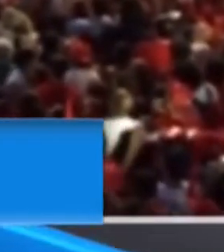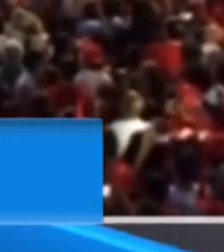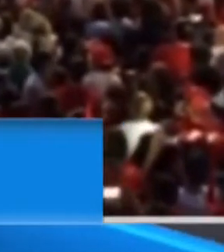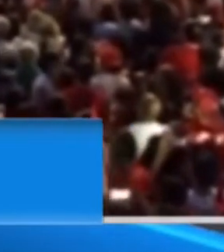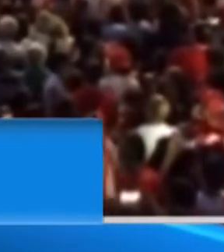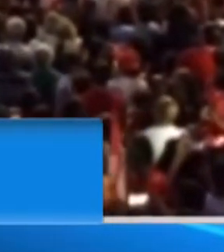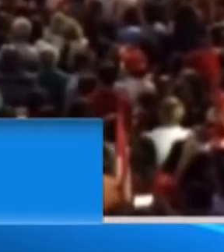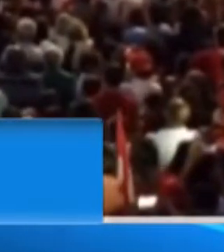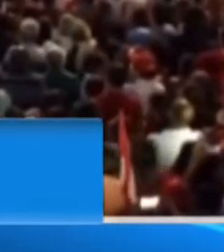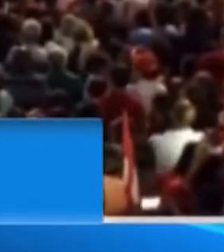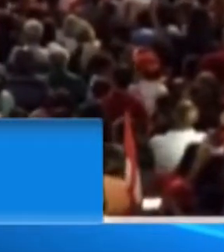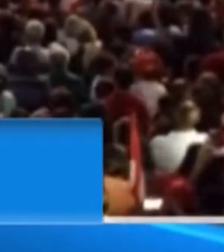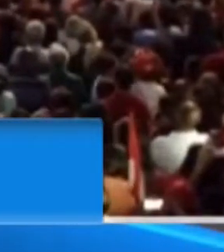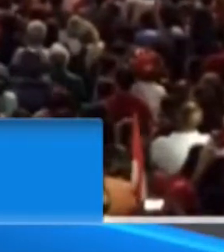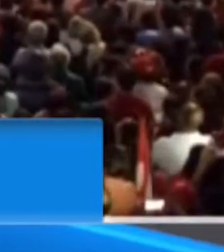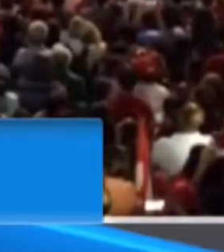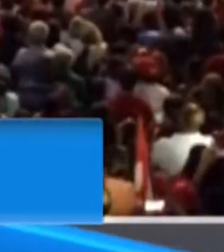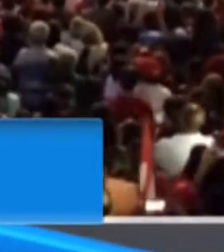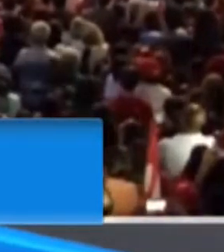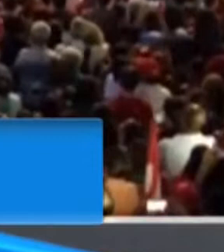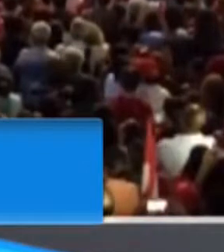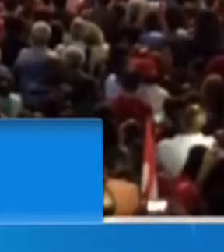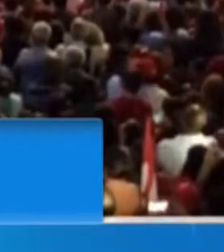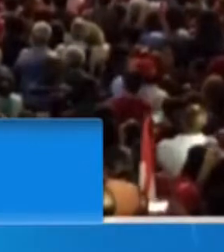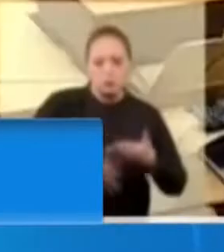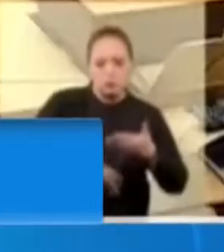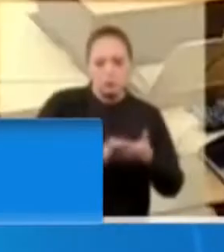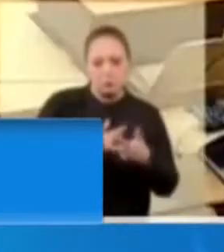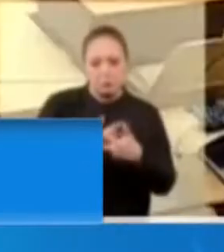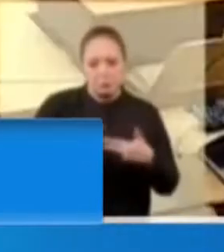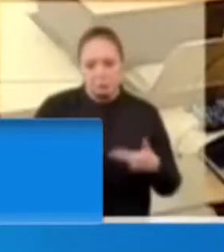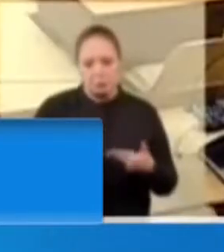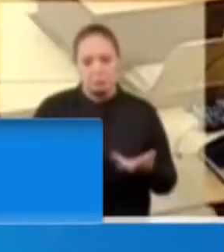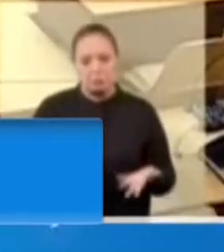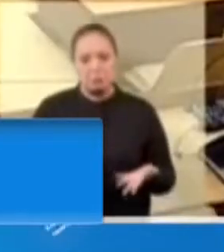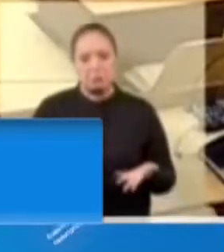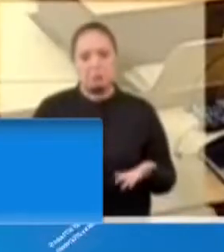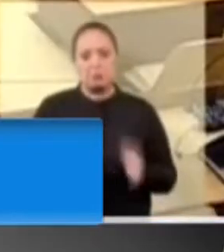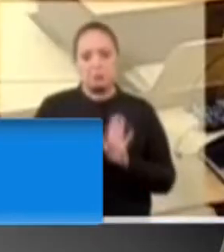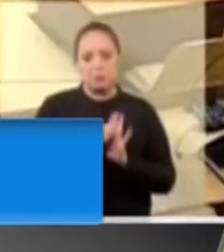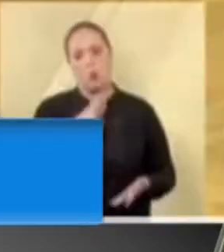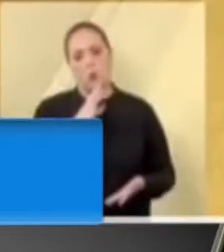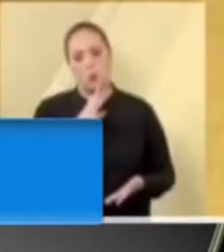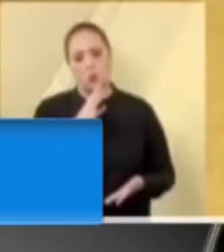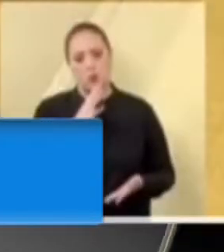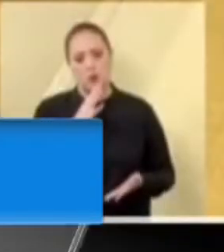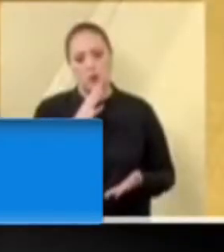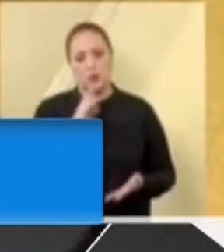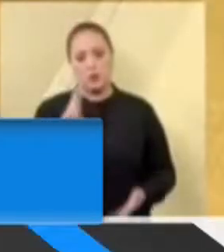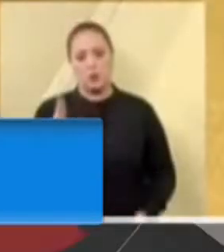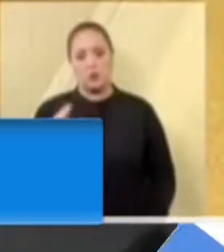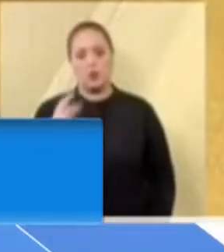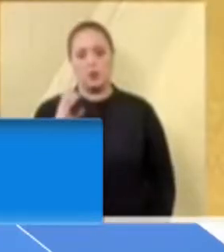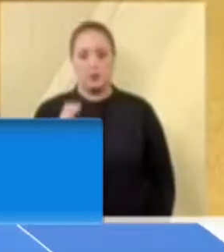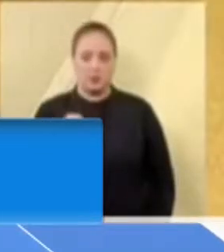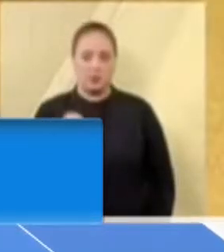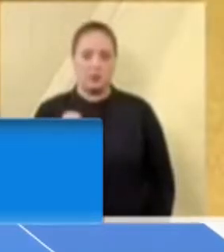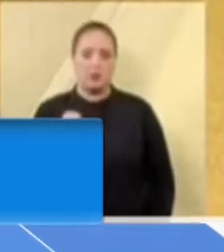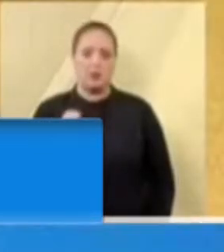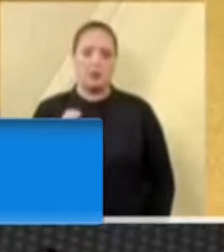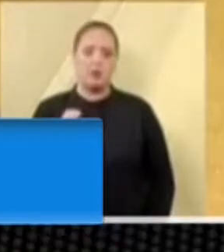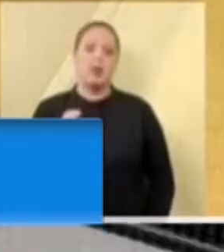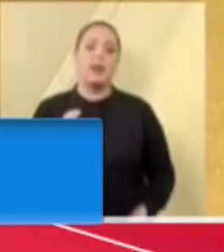pero de nuestro vecino gigantesco. El himno de Brasil lo dice. Gigante por su